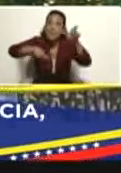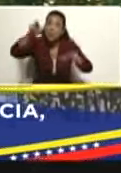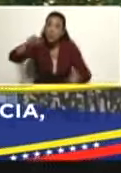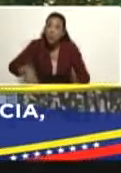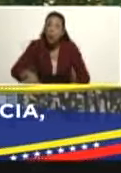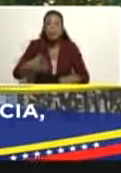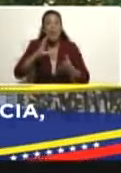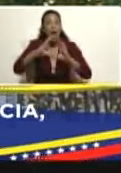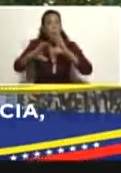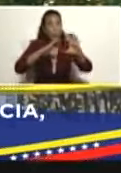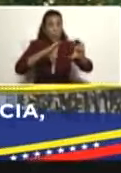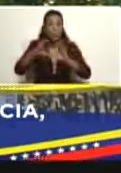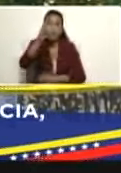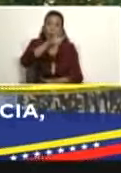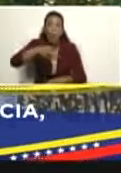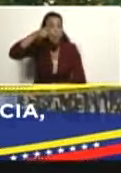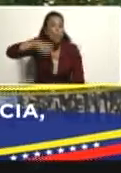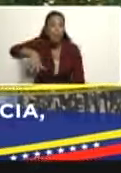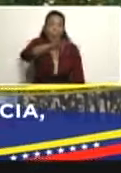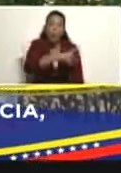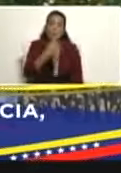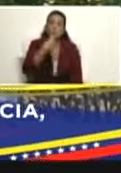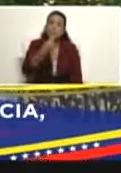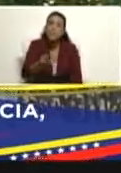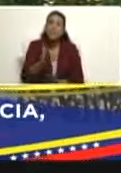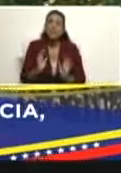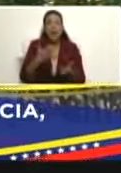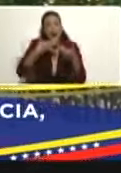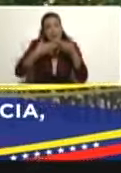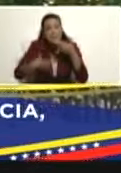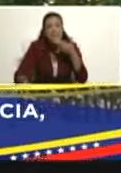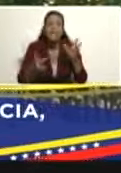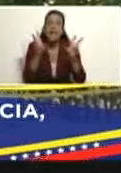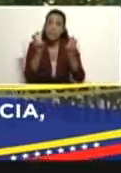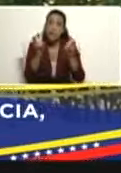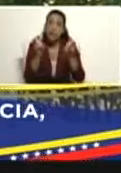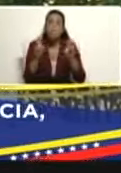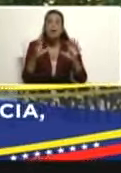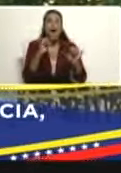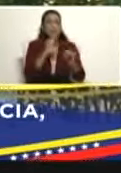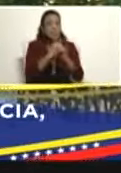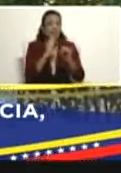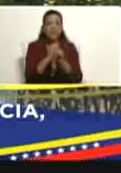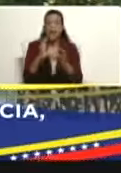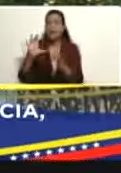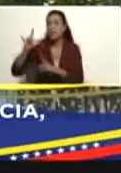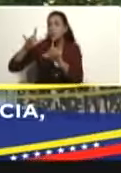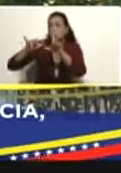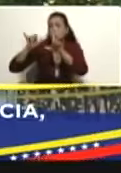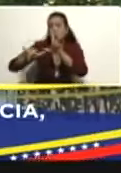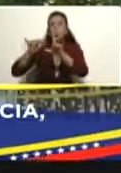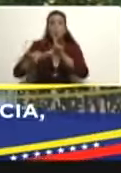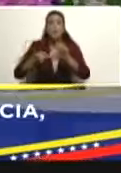y de la comunicación entre los pueblos, como usted lo señaló recientemente con el tema de las redes sociales.